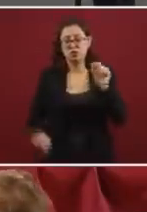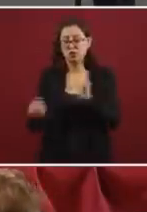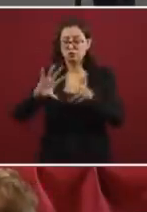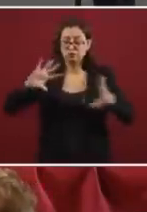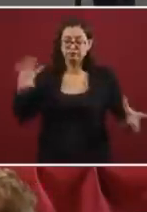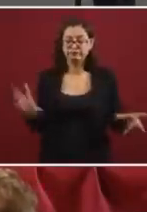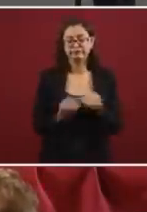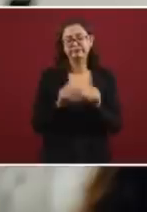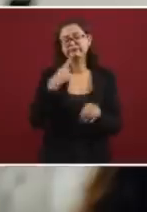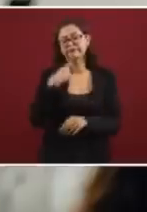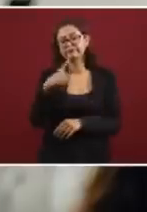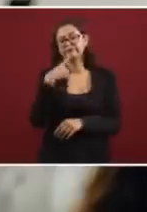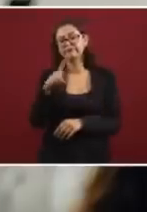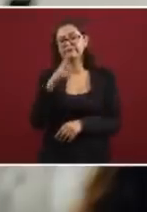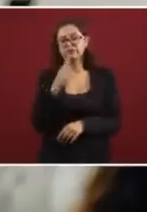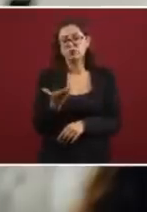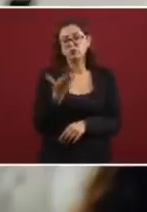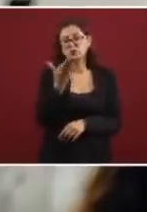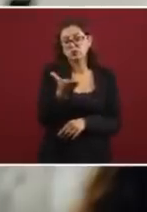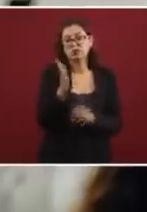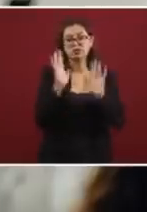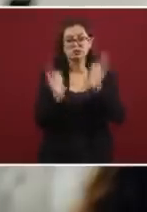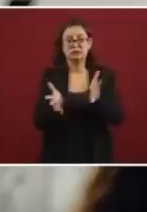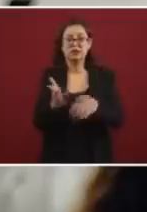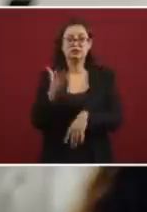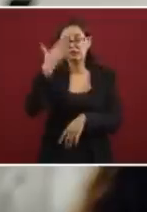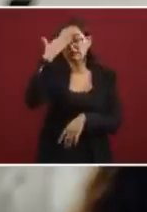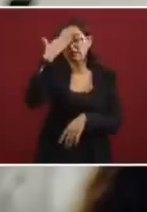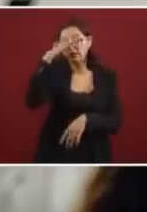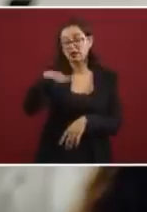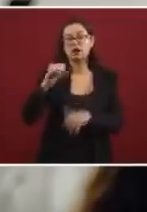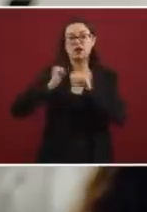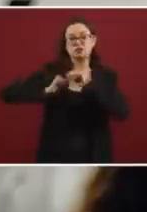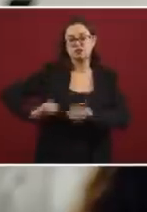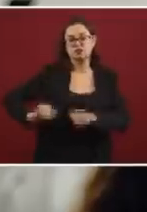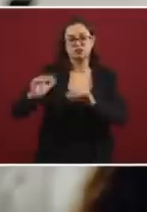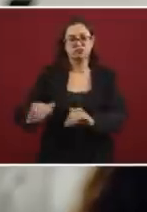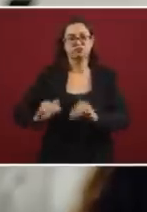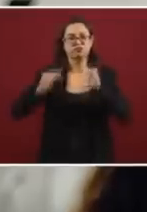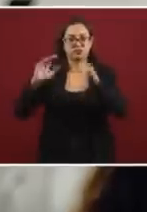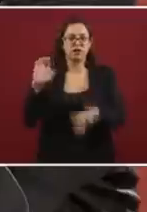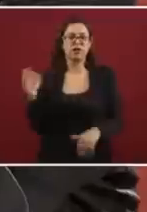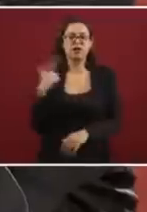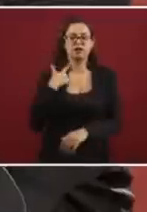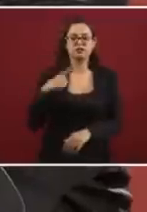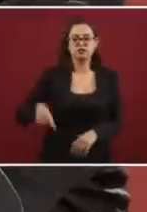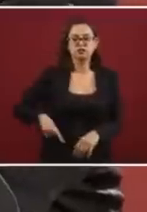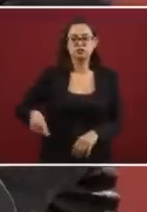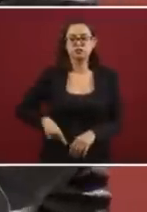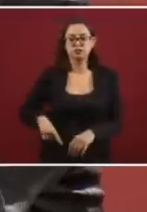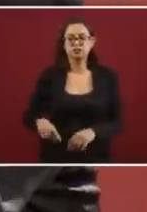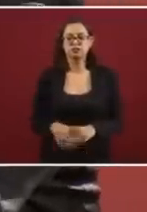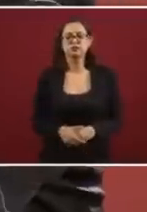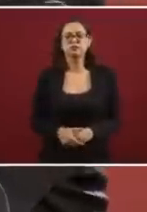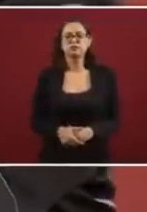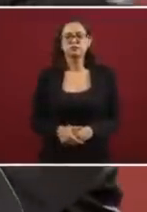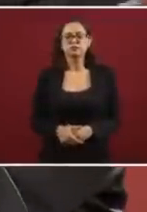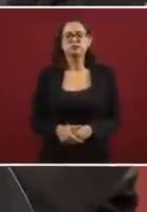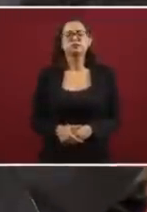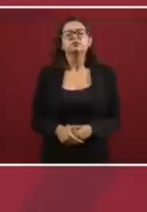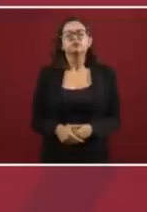acusación como usted ya se refirió tocan a altos funcionarios de la administración anterior si lo hemos